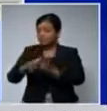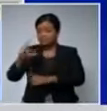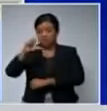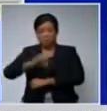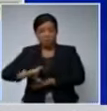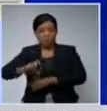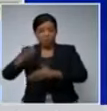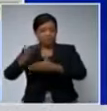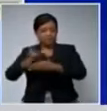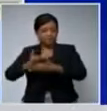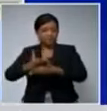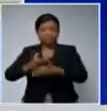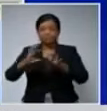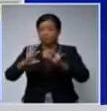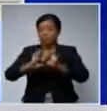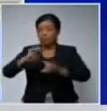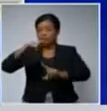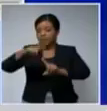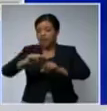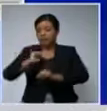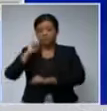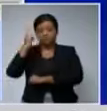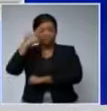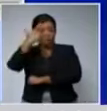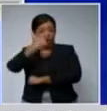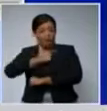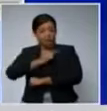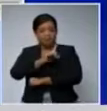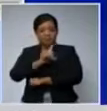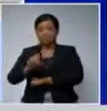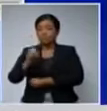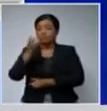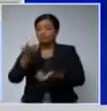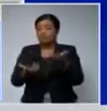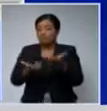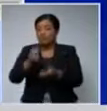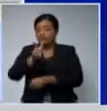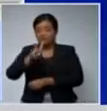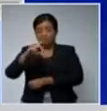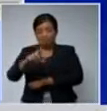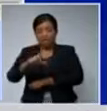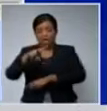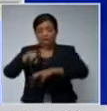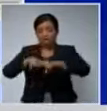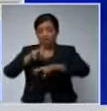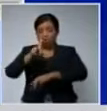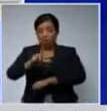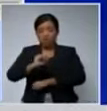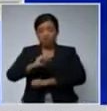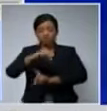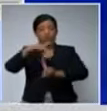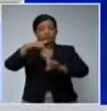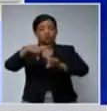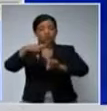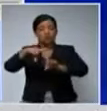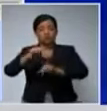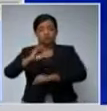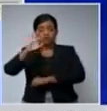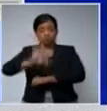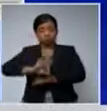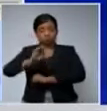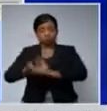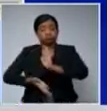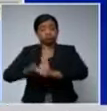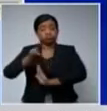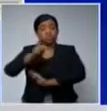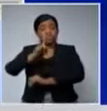Guantánamo, Ciego de Ávila, Cienfuegos, Villa Clara, Holguín, Las Tunas con una tasa de 16,9